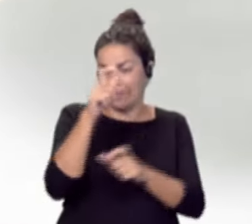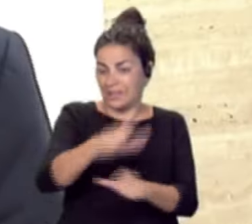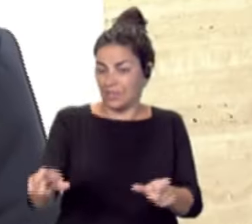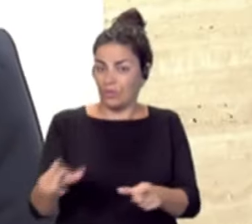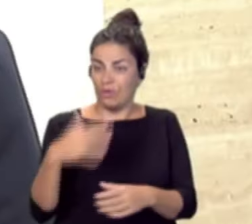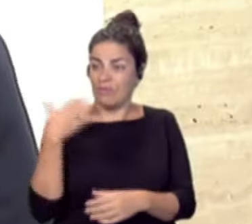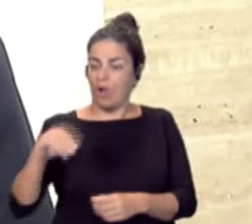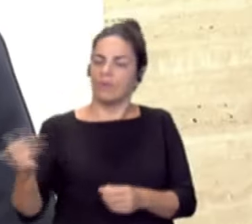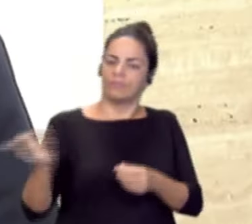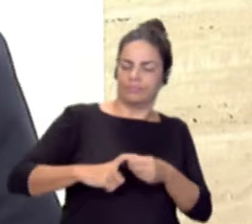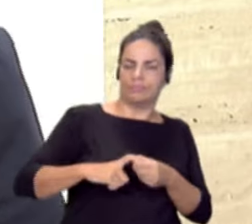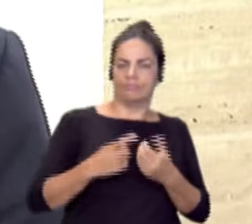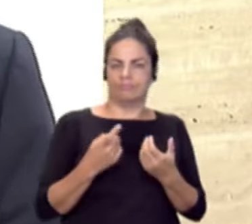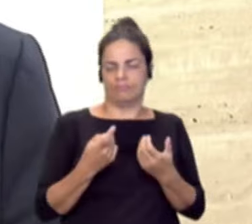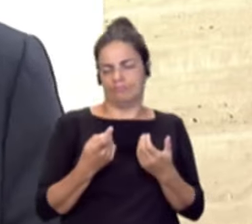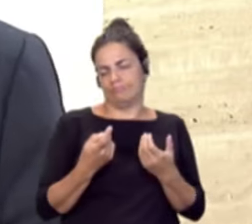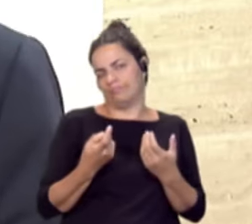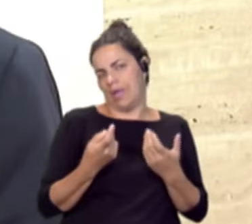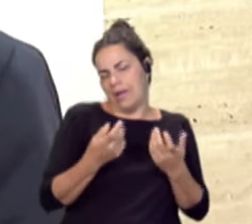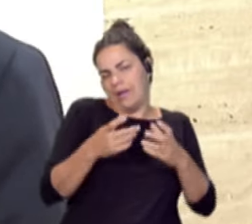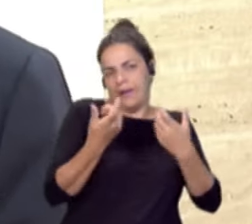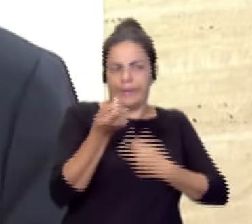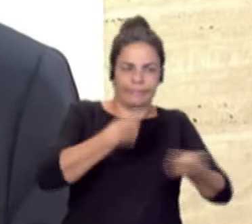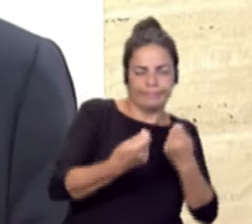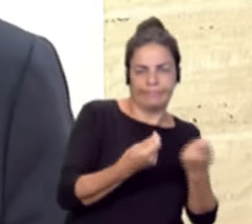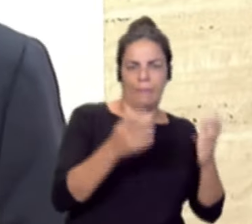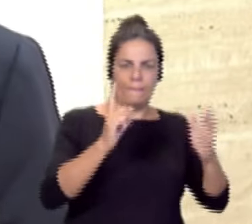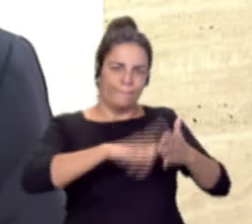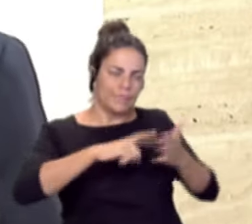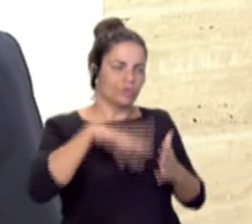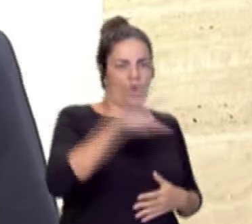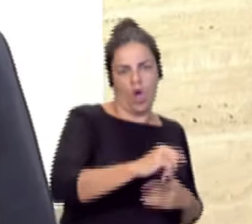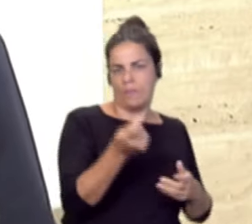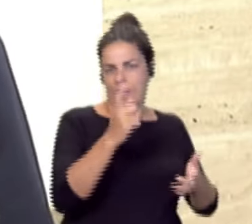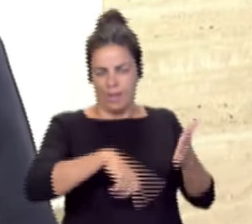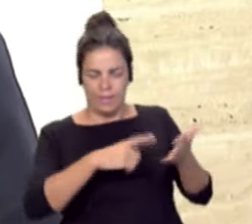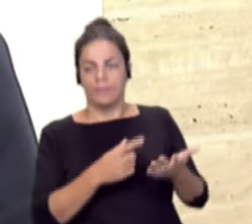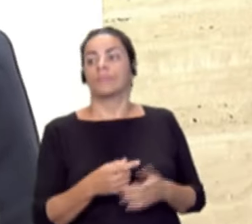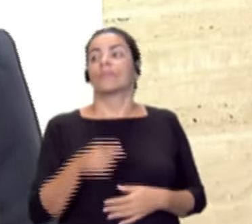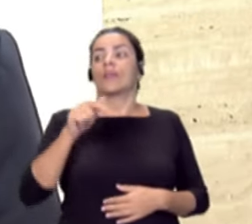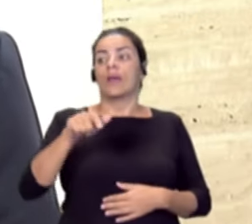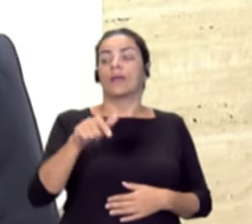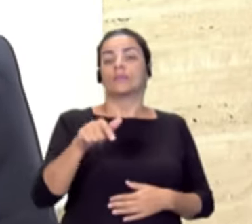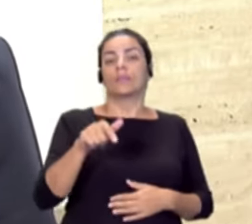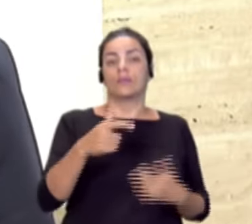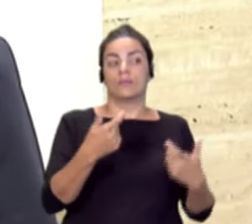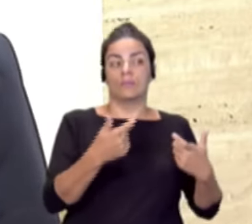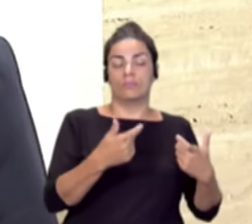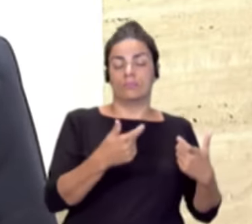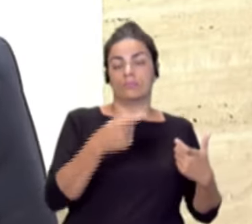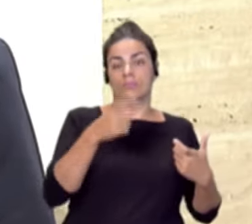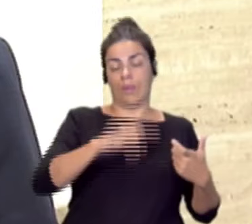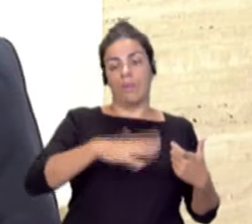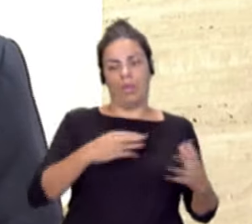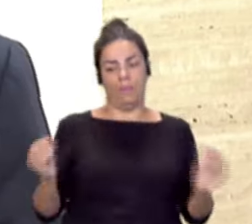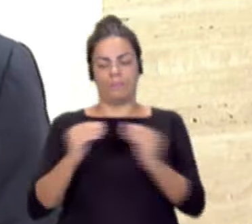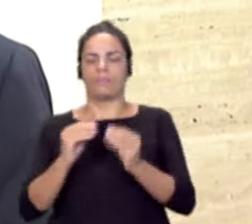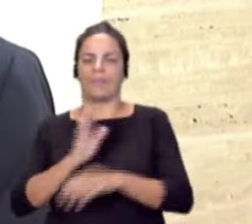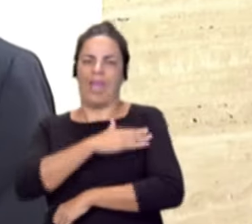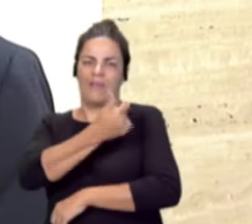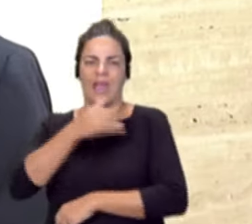inmobiliario. Esa hipoteca joven va a ser compatible, por ejemplo, con los avales ICO que ya se han anunciado por parte de tanto